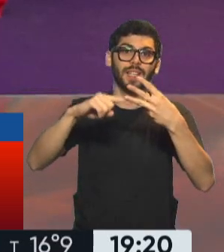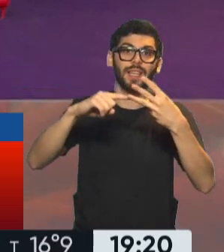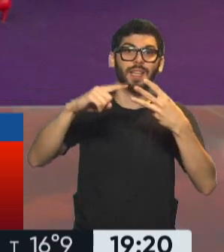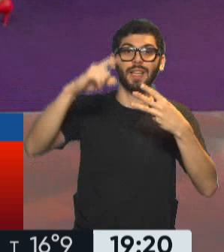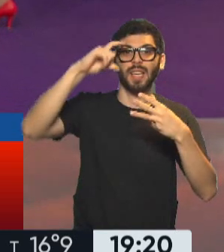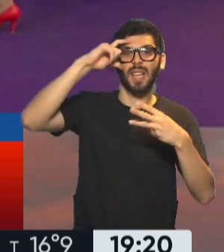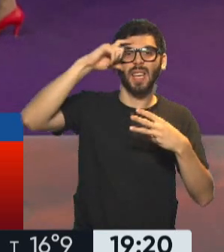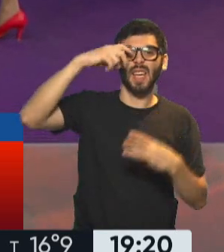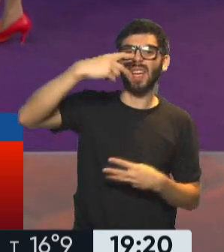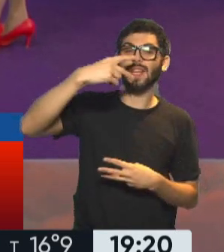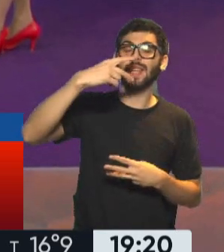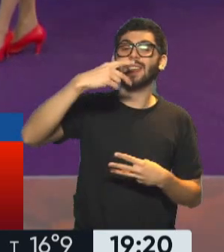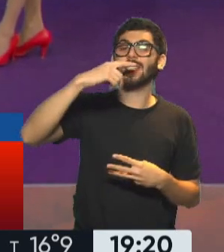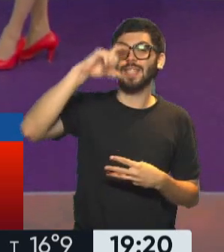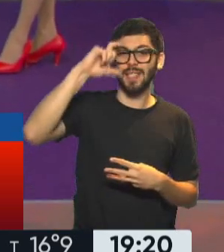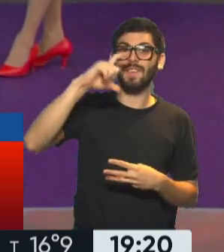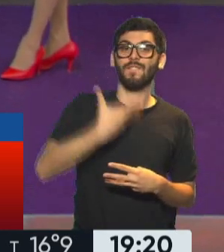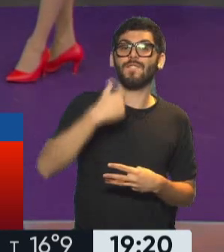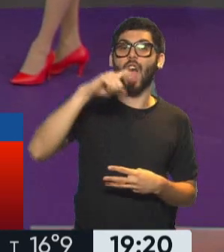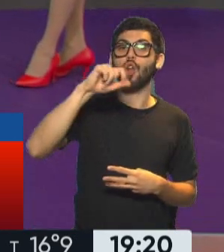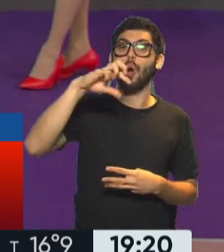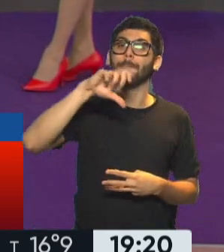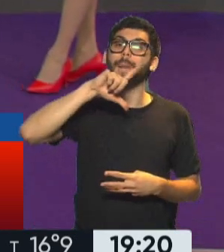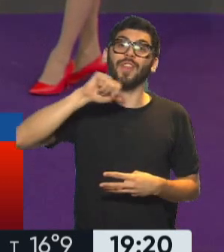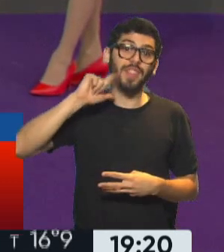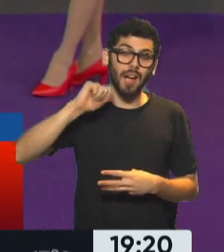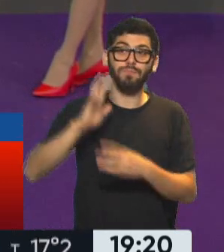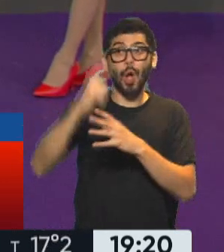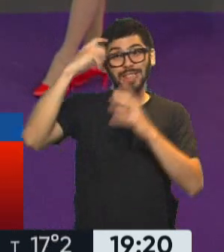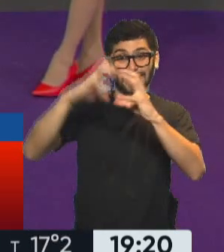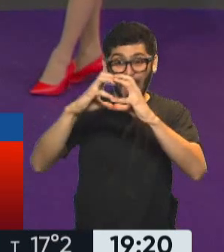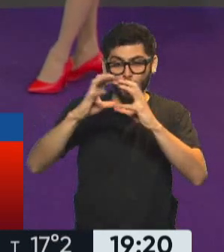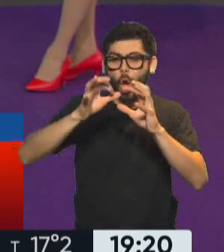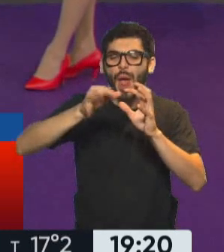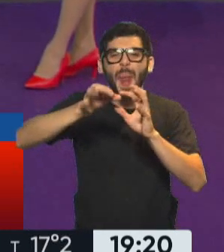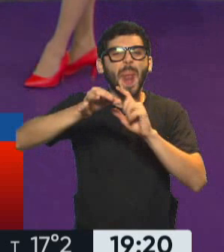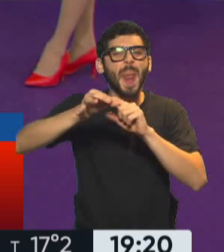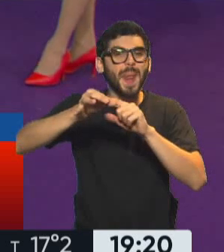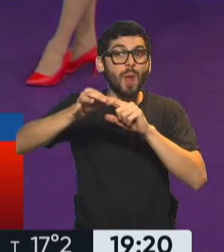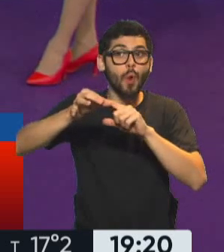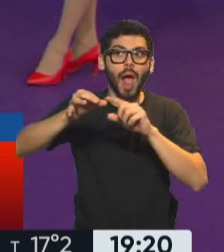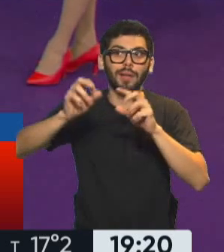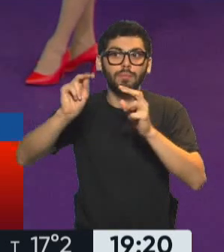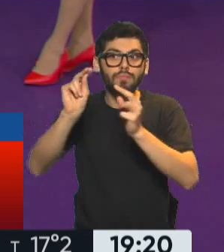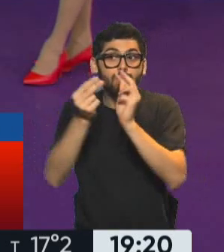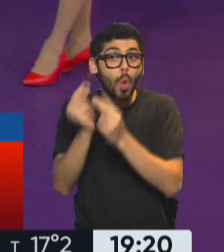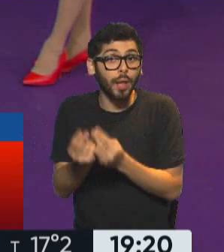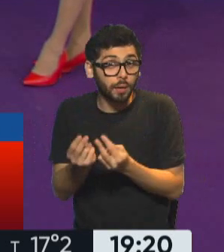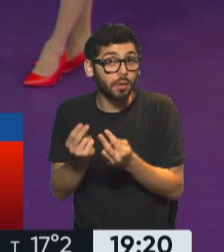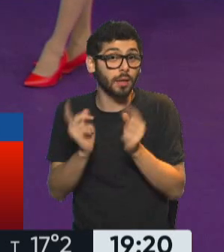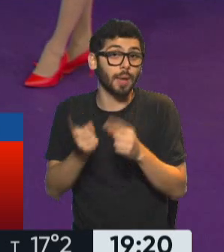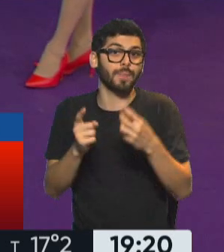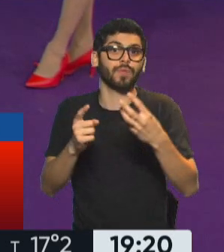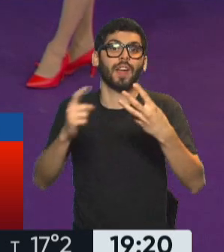general necrotizante, un daño difuso con muerte de neuronas en el cerebro, infecciones del sistema nervioso